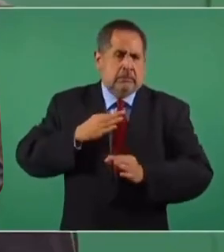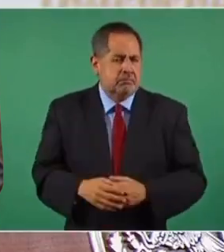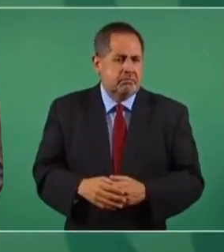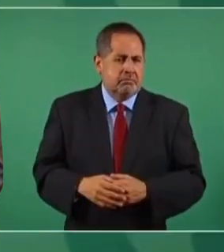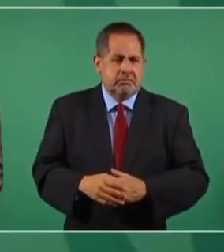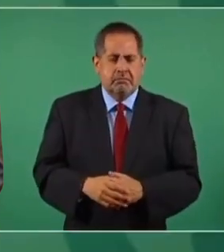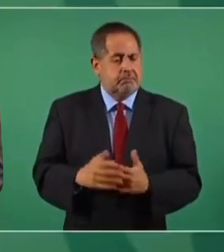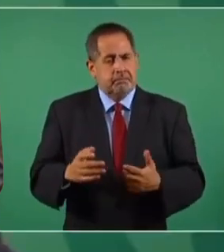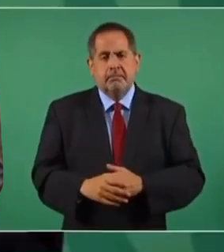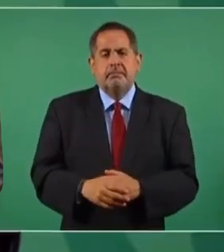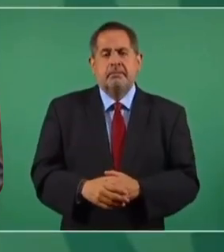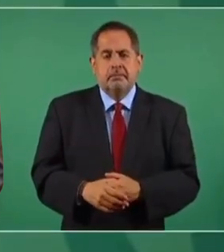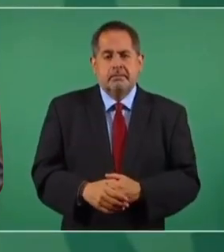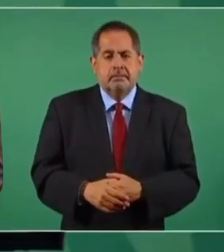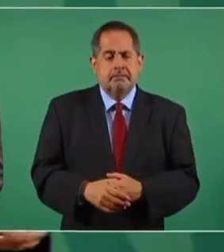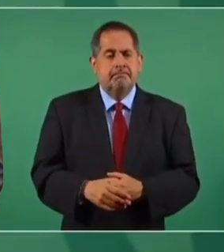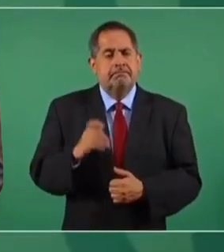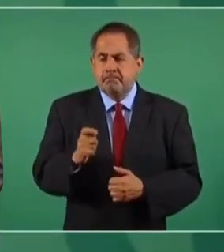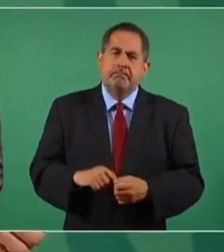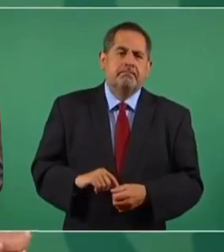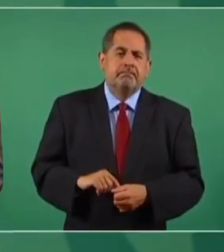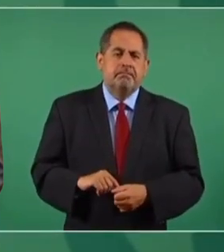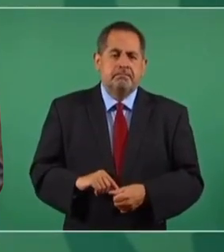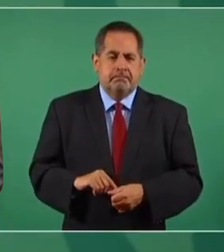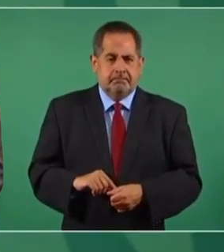cuidemos. Entonces, hay que